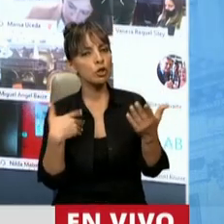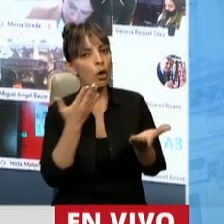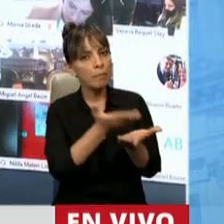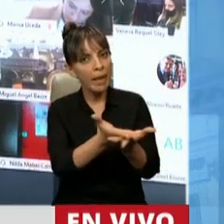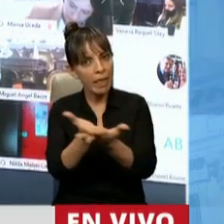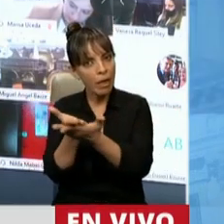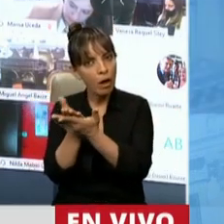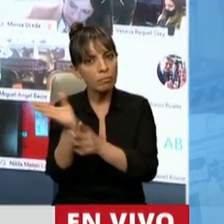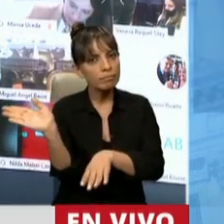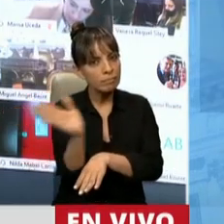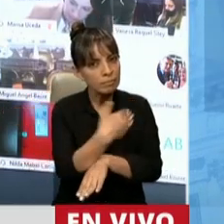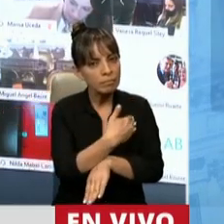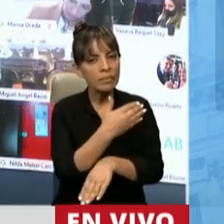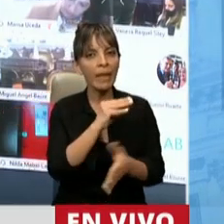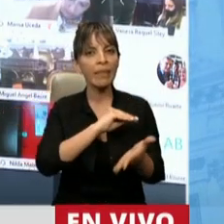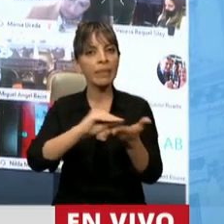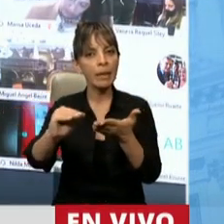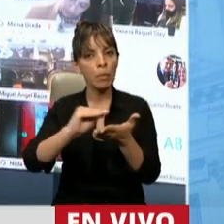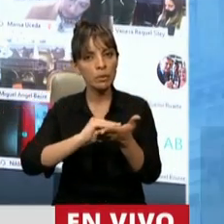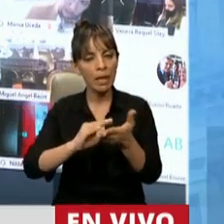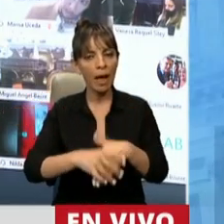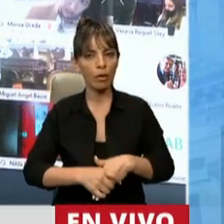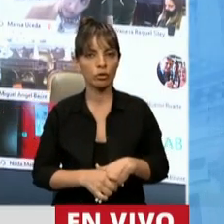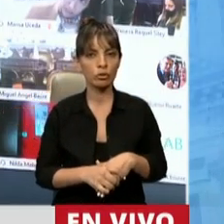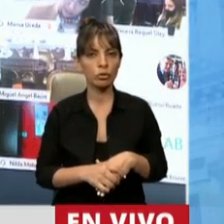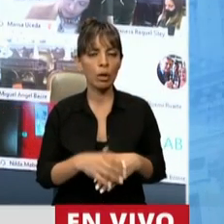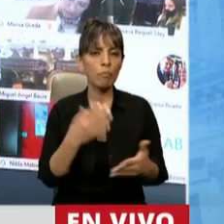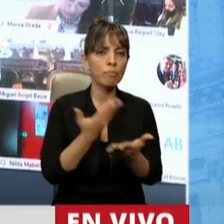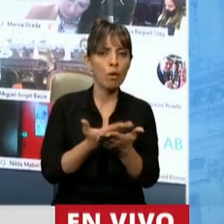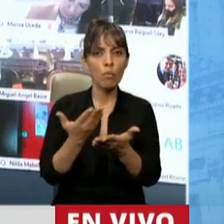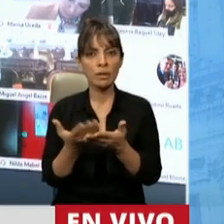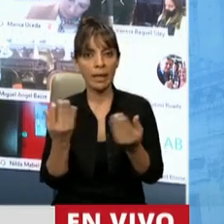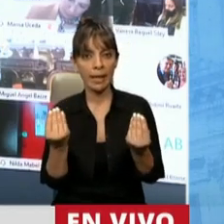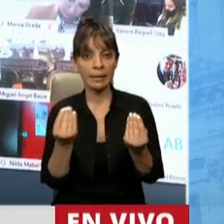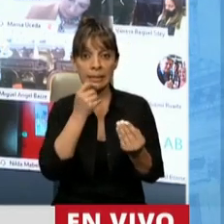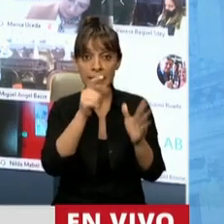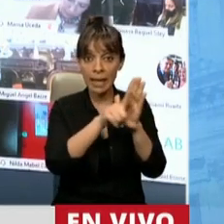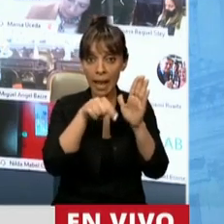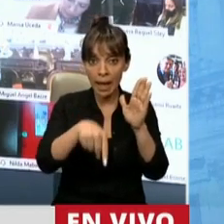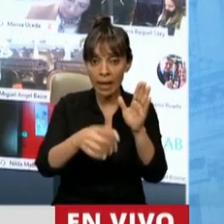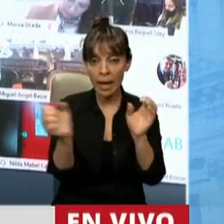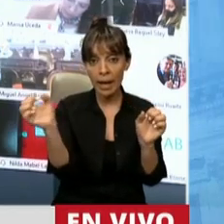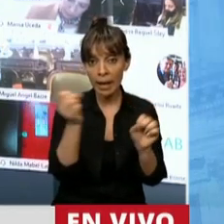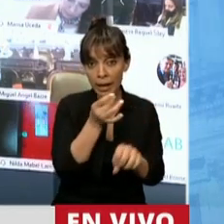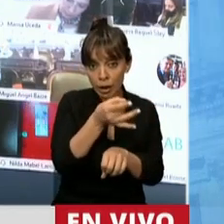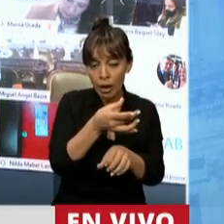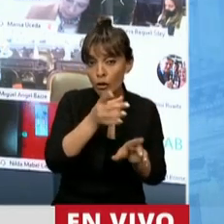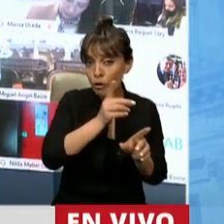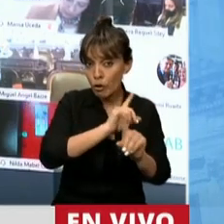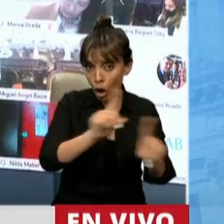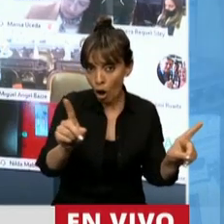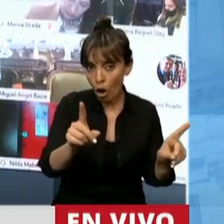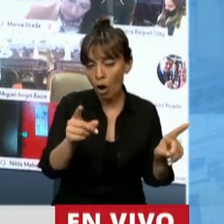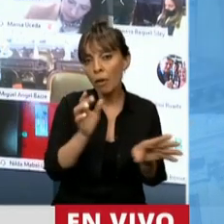diputados que la opción es, como dijo Carlos, si rechazamos esto, retrasamos una